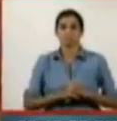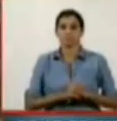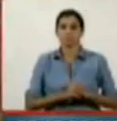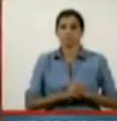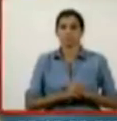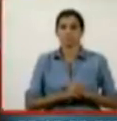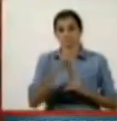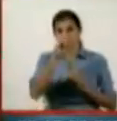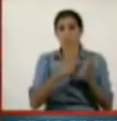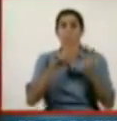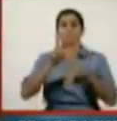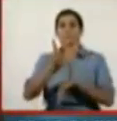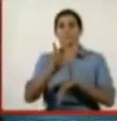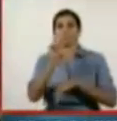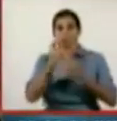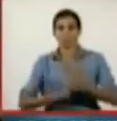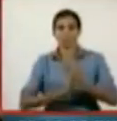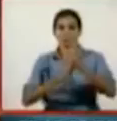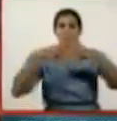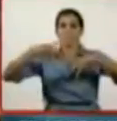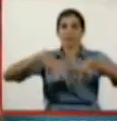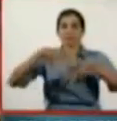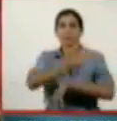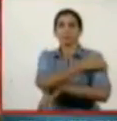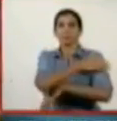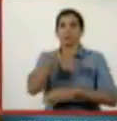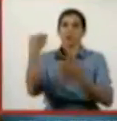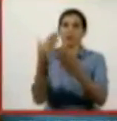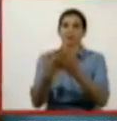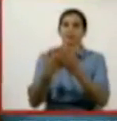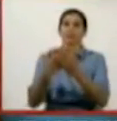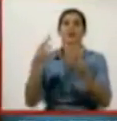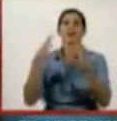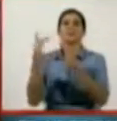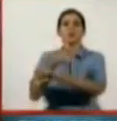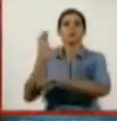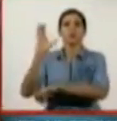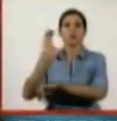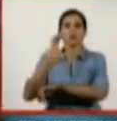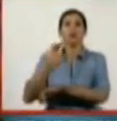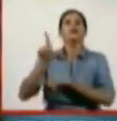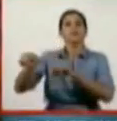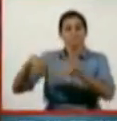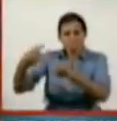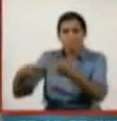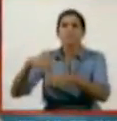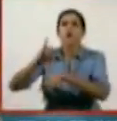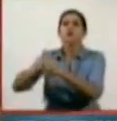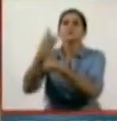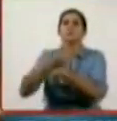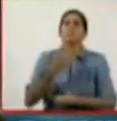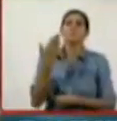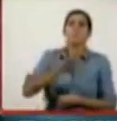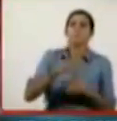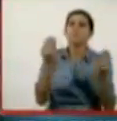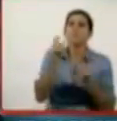en el 2002 encabezó la marcha de la oposición al palacio de Miraflores en Caracas que provocó la muerte de decenas de inocentes